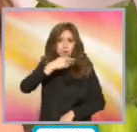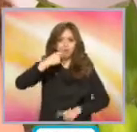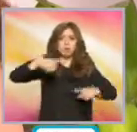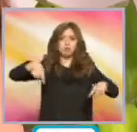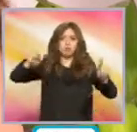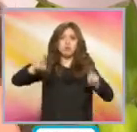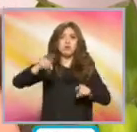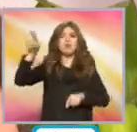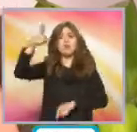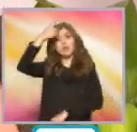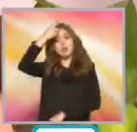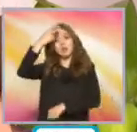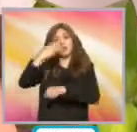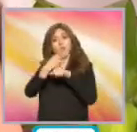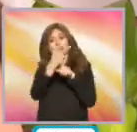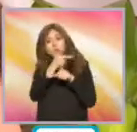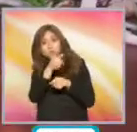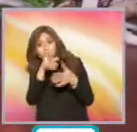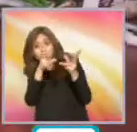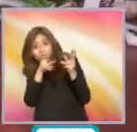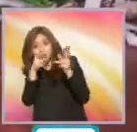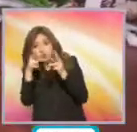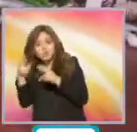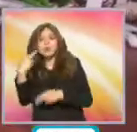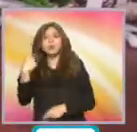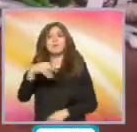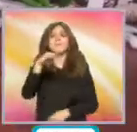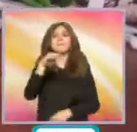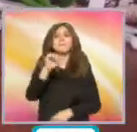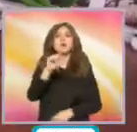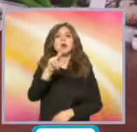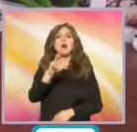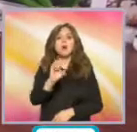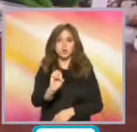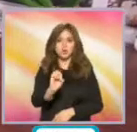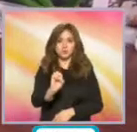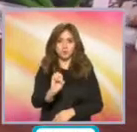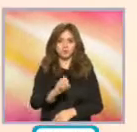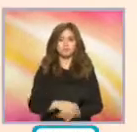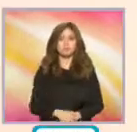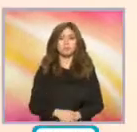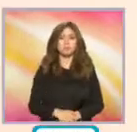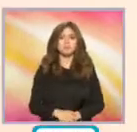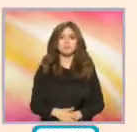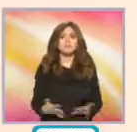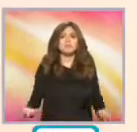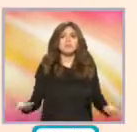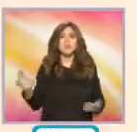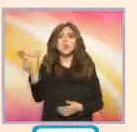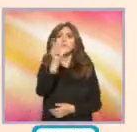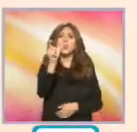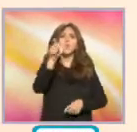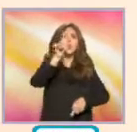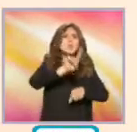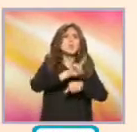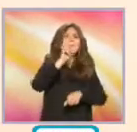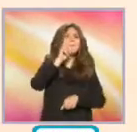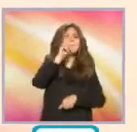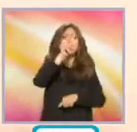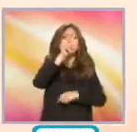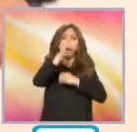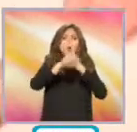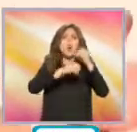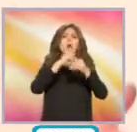bajo la dirección artística de Mario Galici, nuestro director artístico Oye, de Tiwi, la Compañía ¿cuándo Nacional de podemos Danza. ver este Sí. estreno? ¿Cuándo se abre